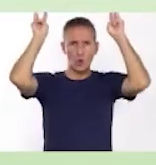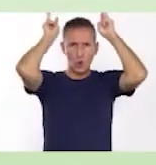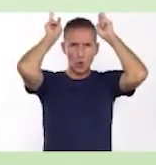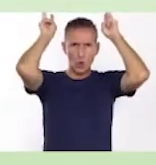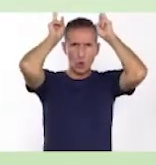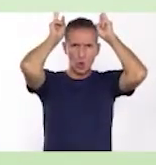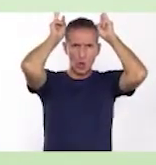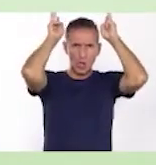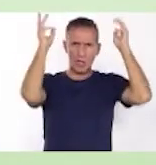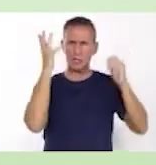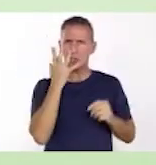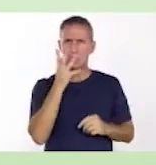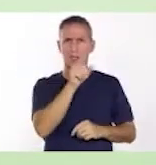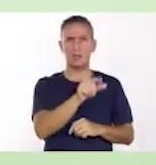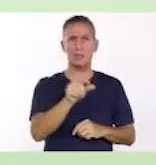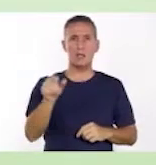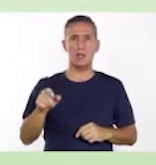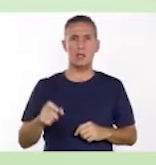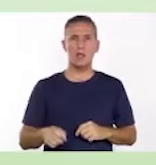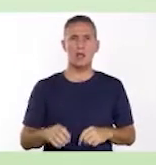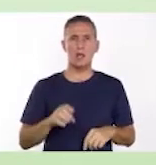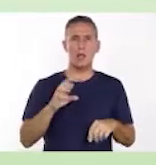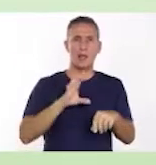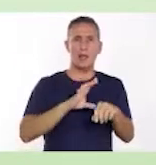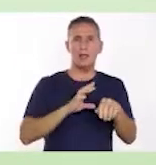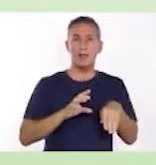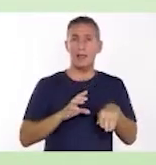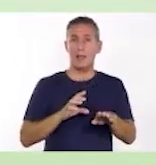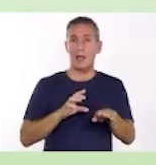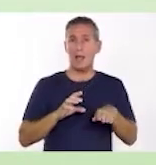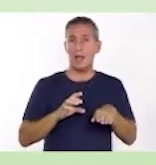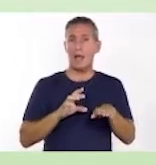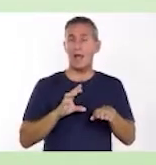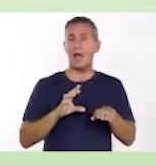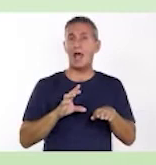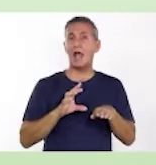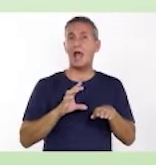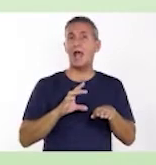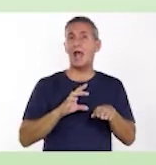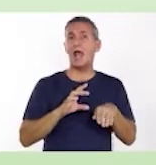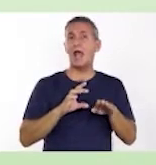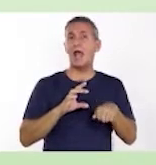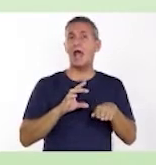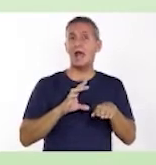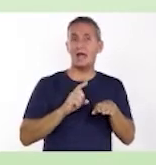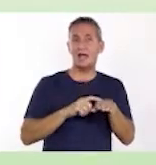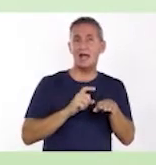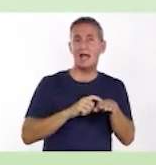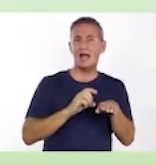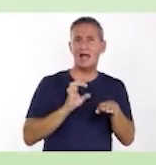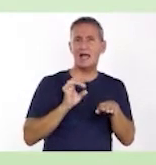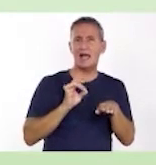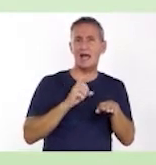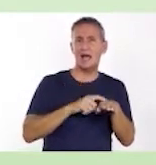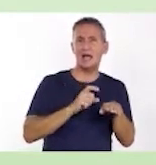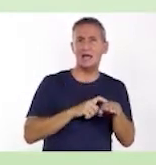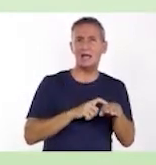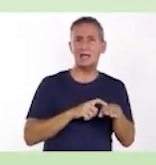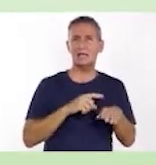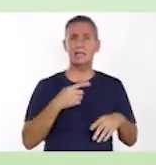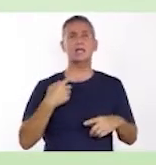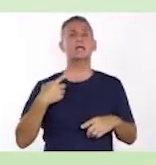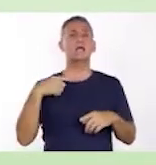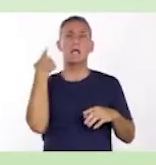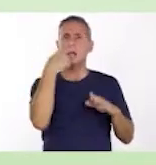hombres. Aquiles, el de los pies ligeros. Pero después vamos a ver sus características. Otros